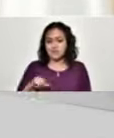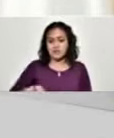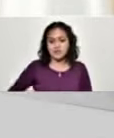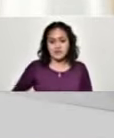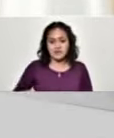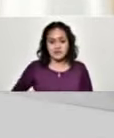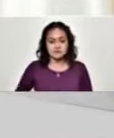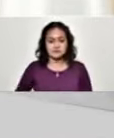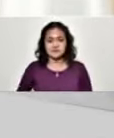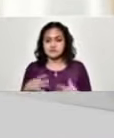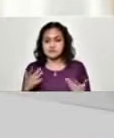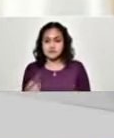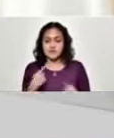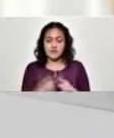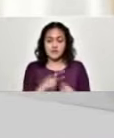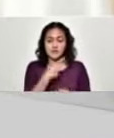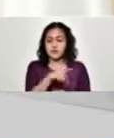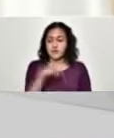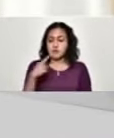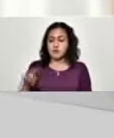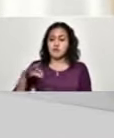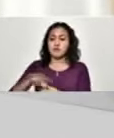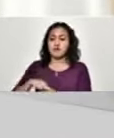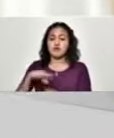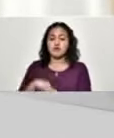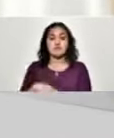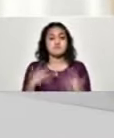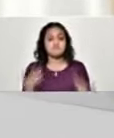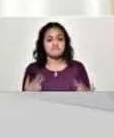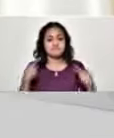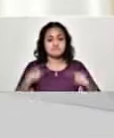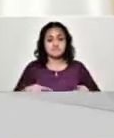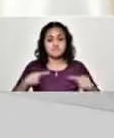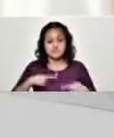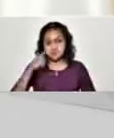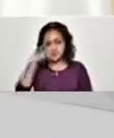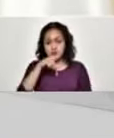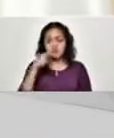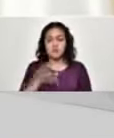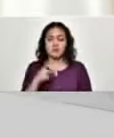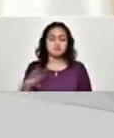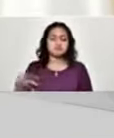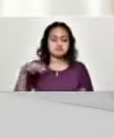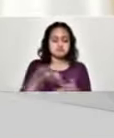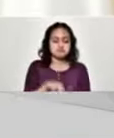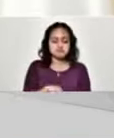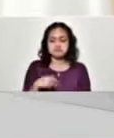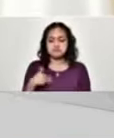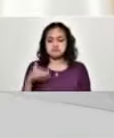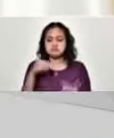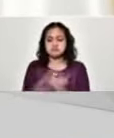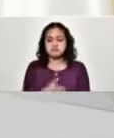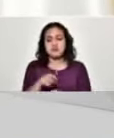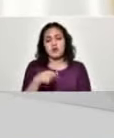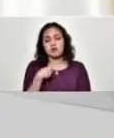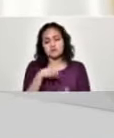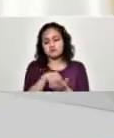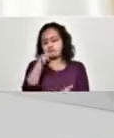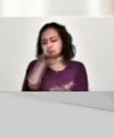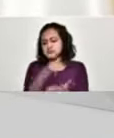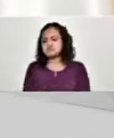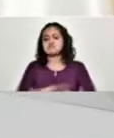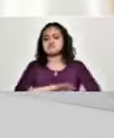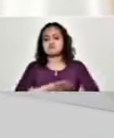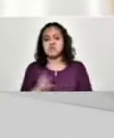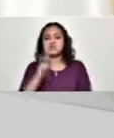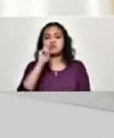interesada de reflejar el interés del voto de los ciudadanos para hacerse presentes, para dejar